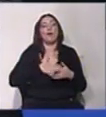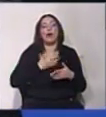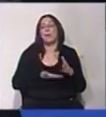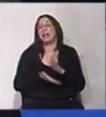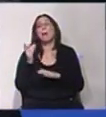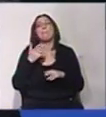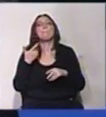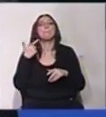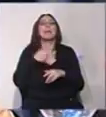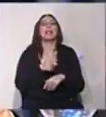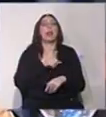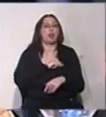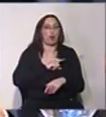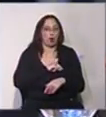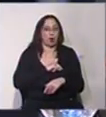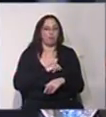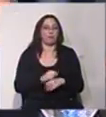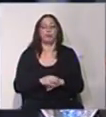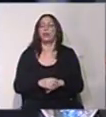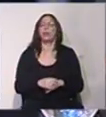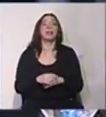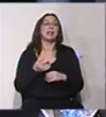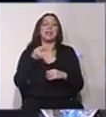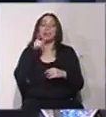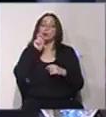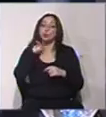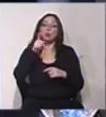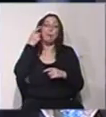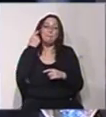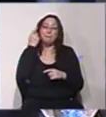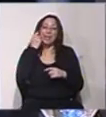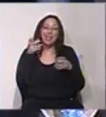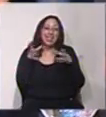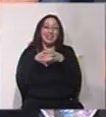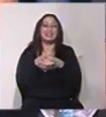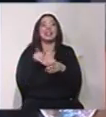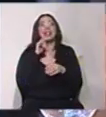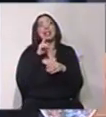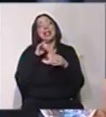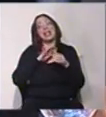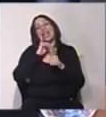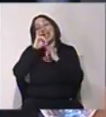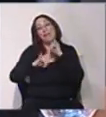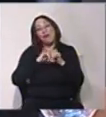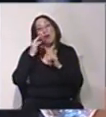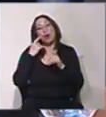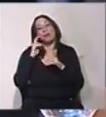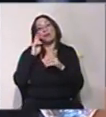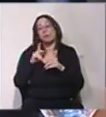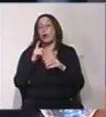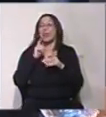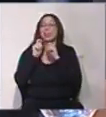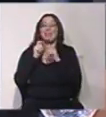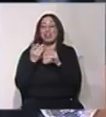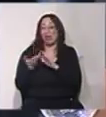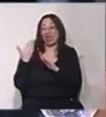va, en el caso de ustedes, la experiencia, porque nosotros veíamos en el informe y también en las entrevistas anteriores, un